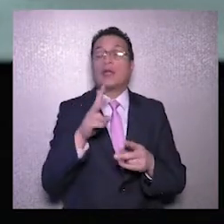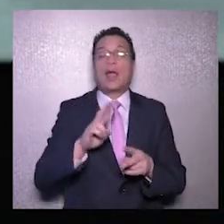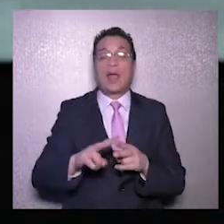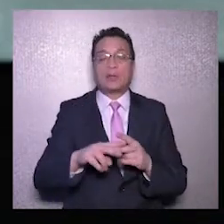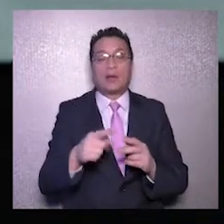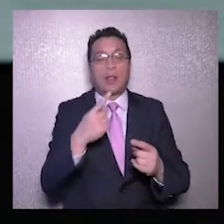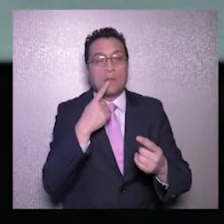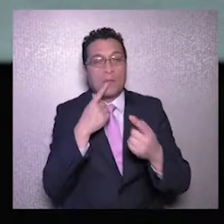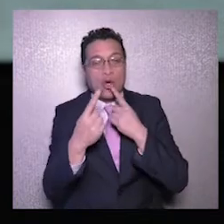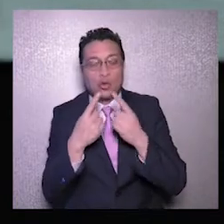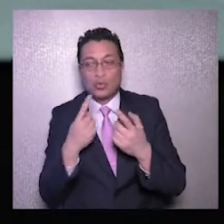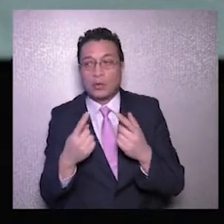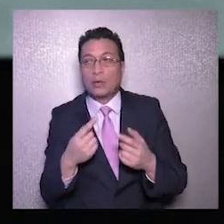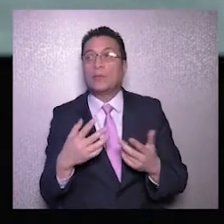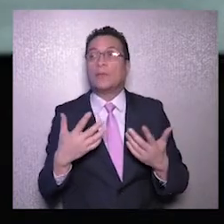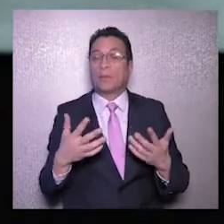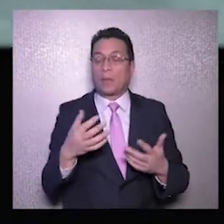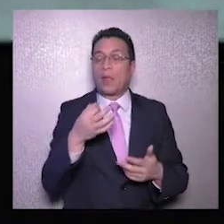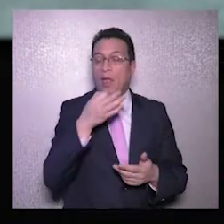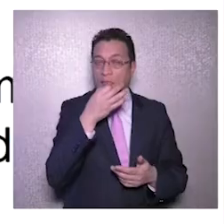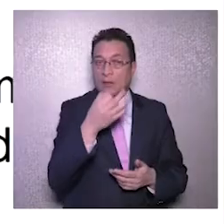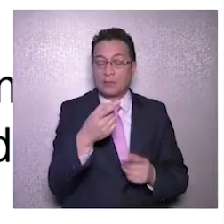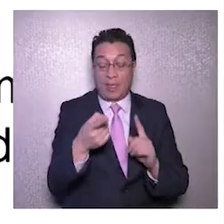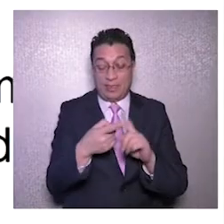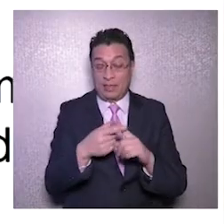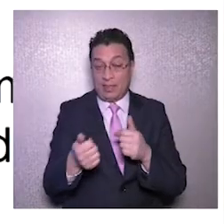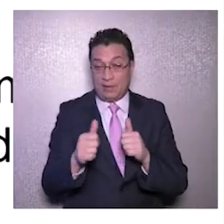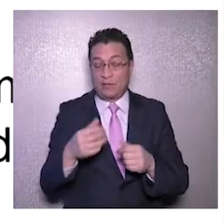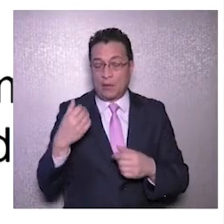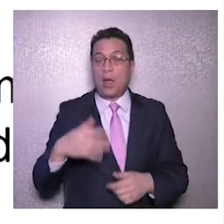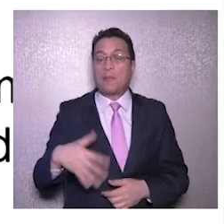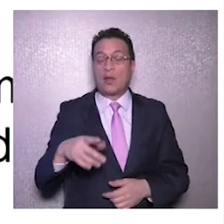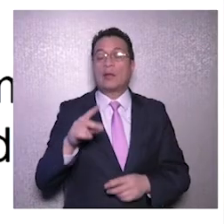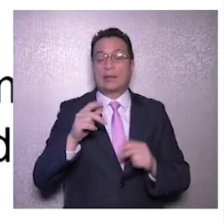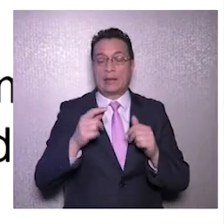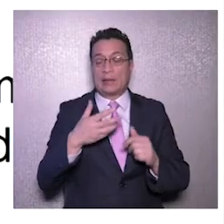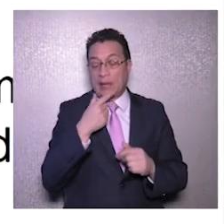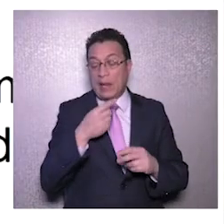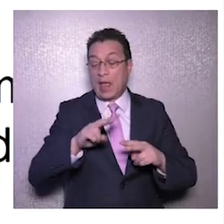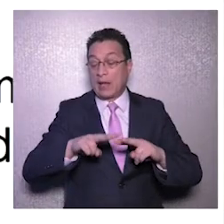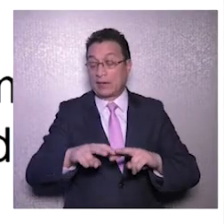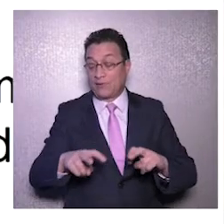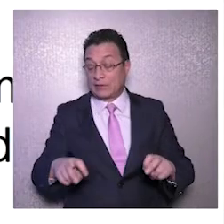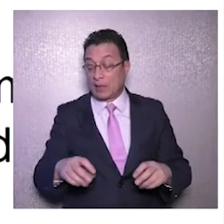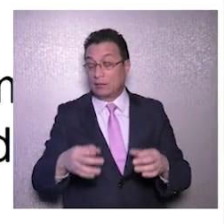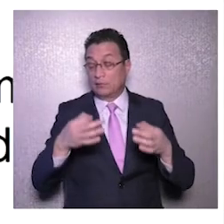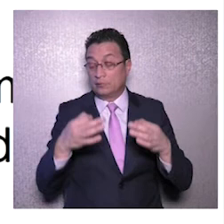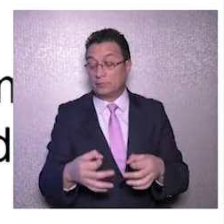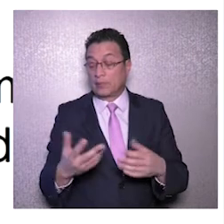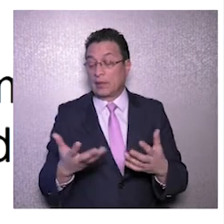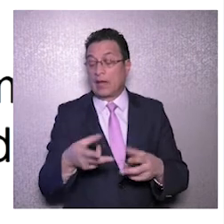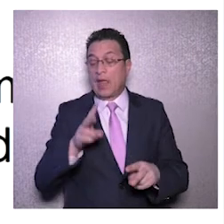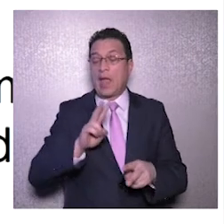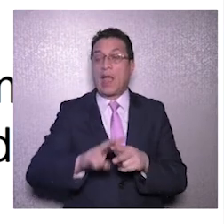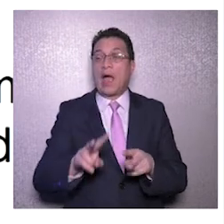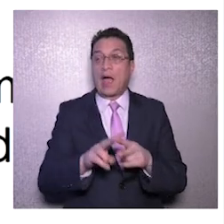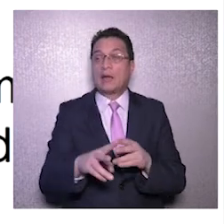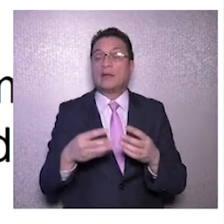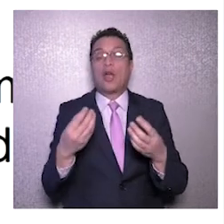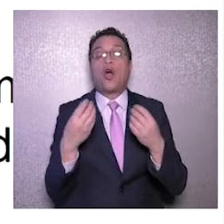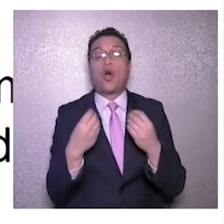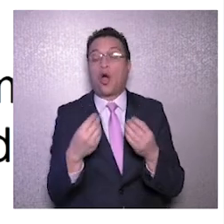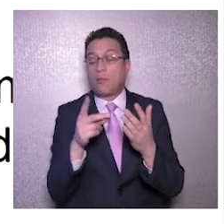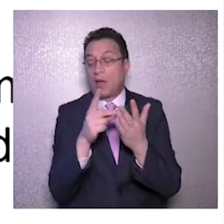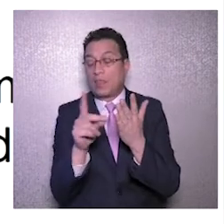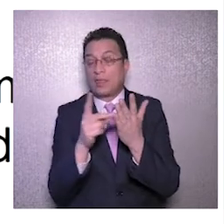la consulta. Y como les decía, uno de los desafíos que quería destacar es que debemos revisar exactamente qué es lo que estamos haciendo, cómo